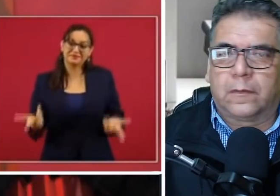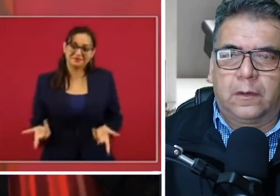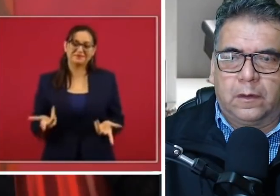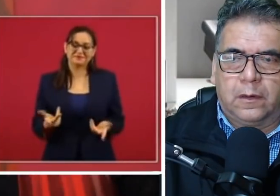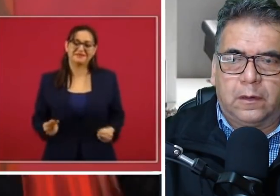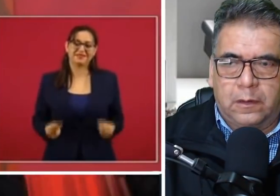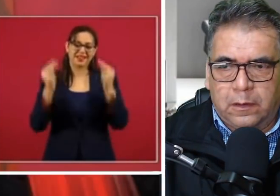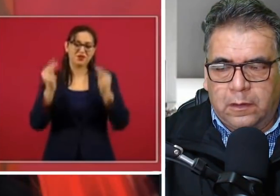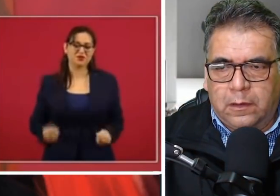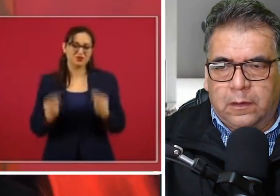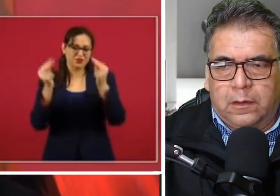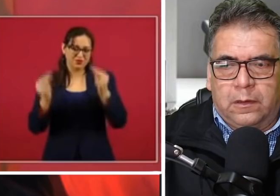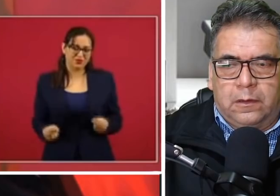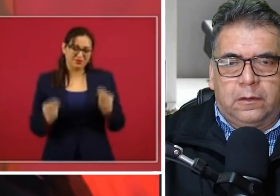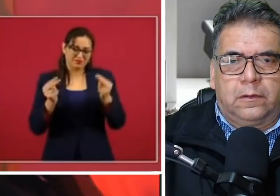eléctrica.